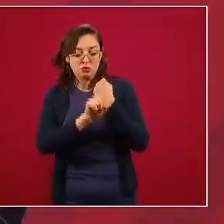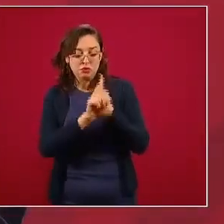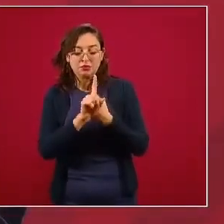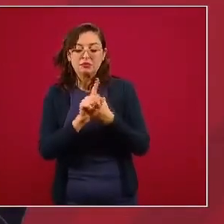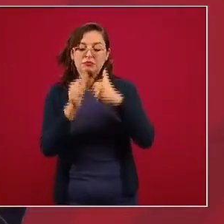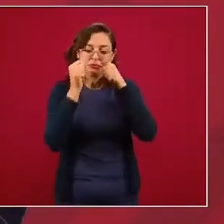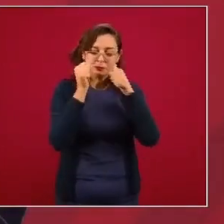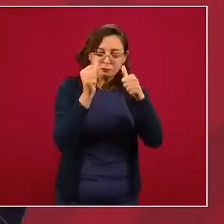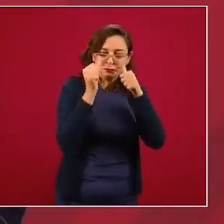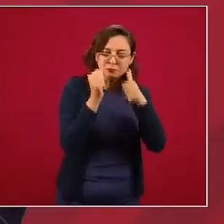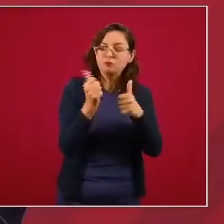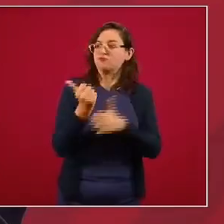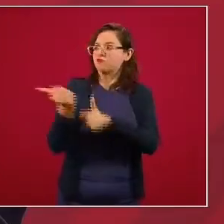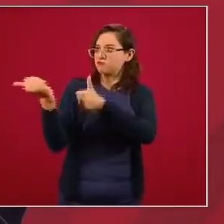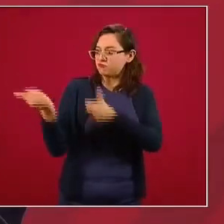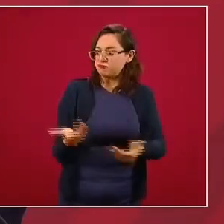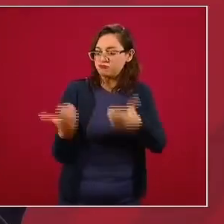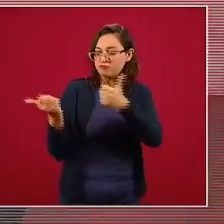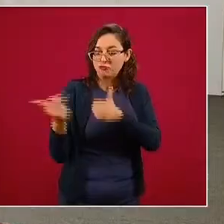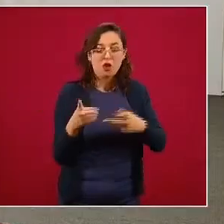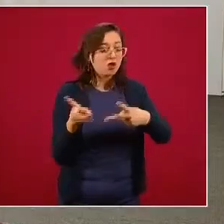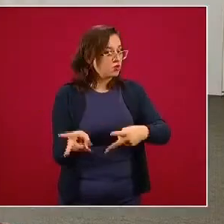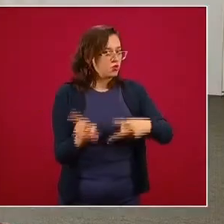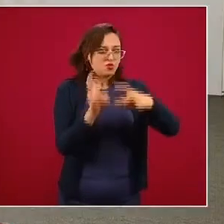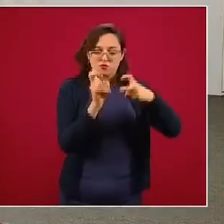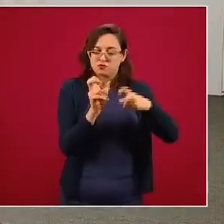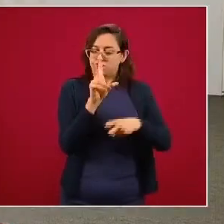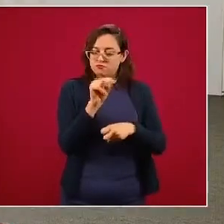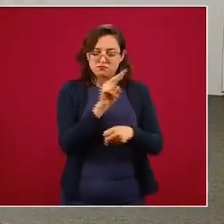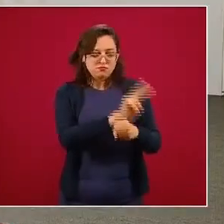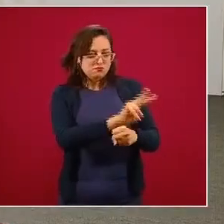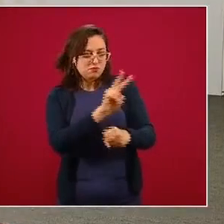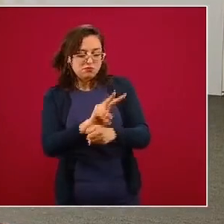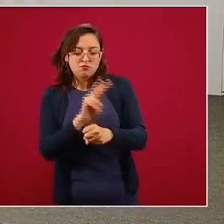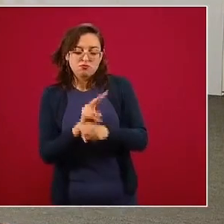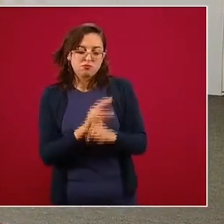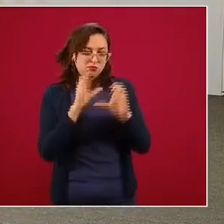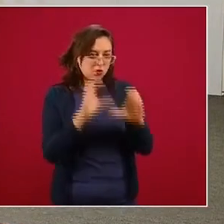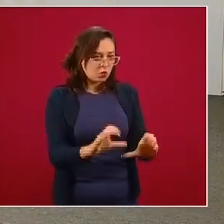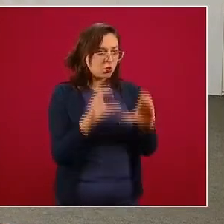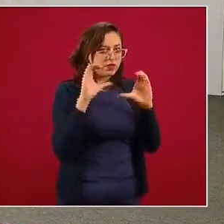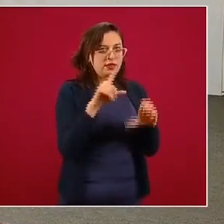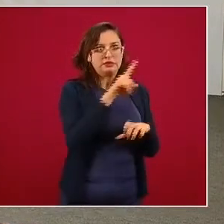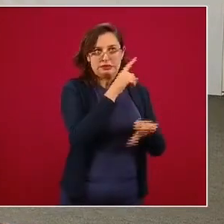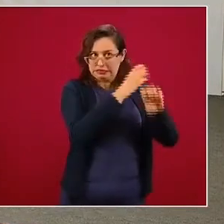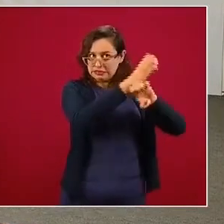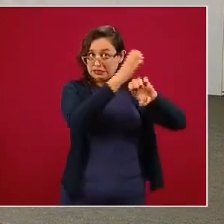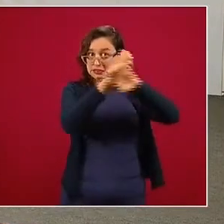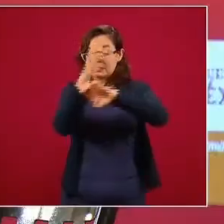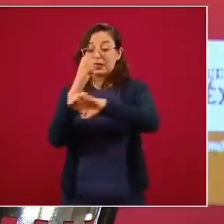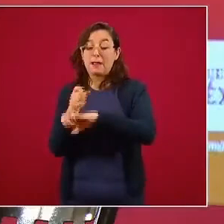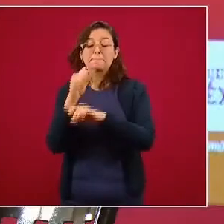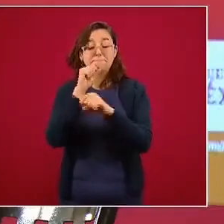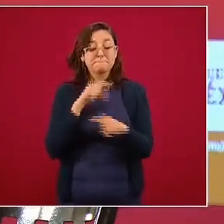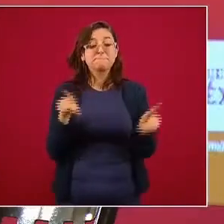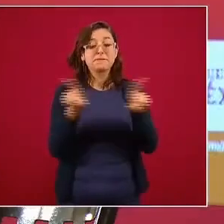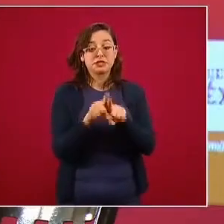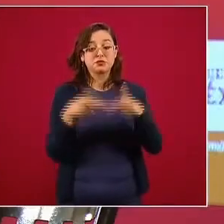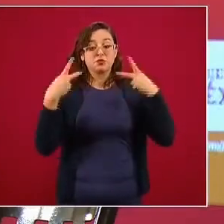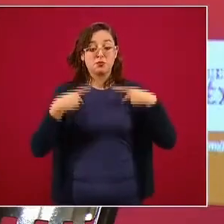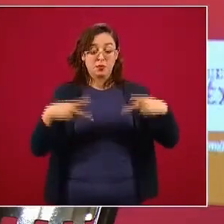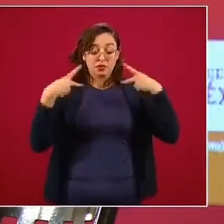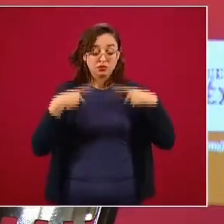abasto, cuidar que no hubiera robo local, y también el entrenar a las